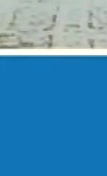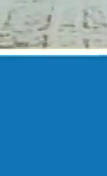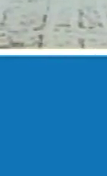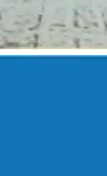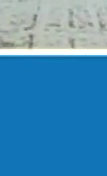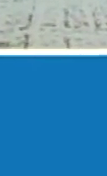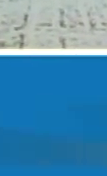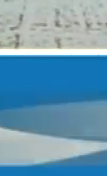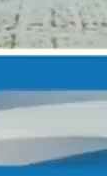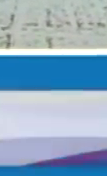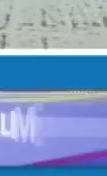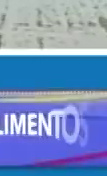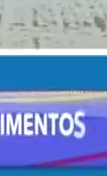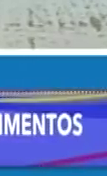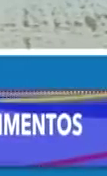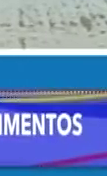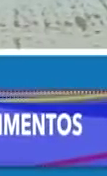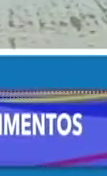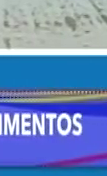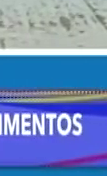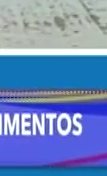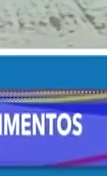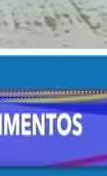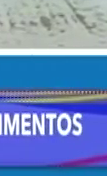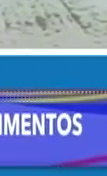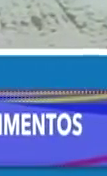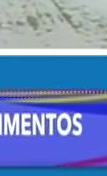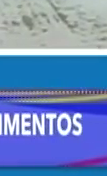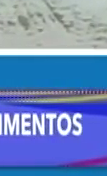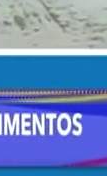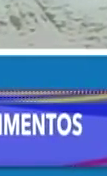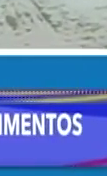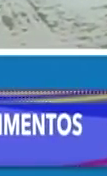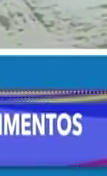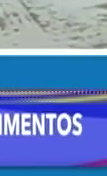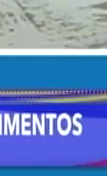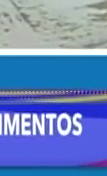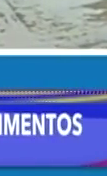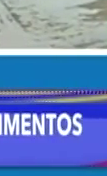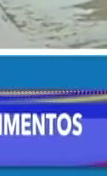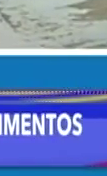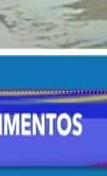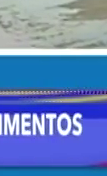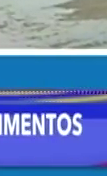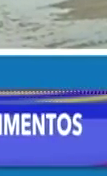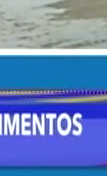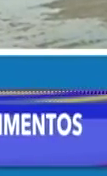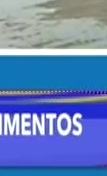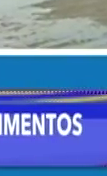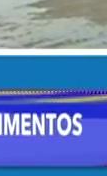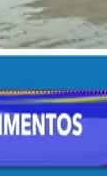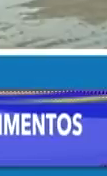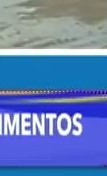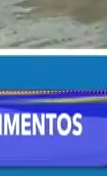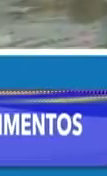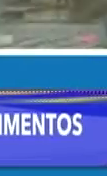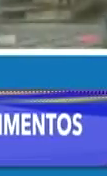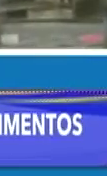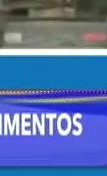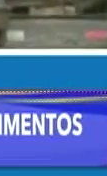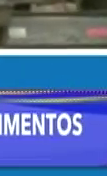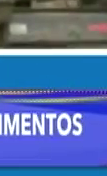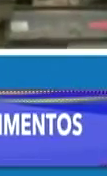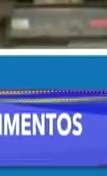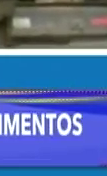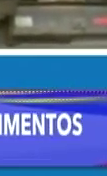capacidad propia con el conocimiento la ciencia y el trabajo tenemos que convertir a nuestra amada patria en una